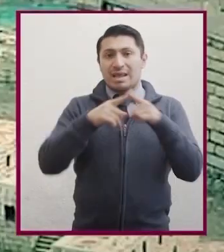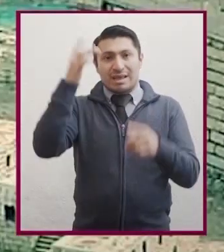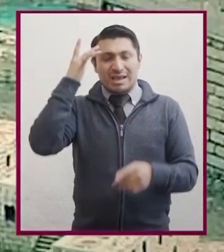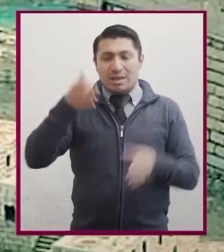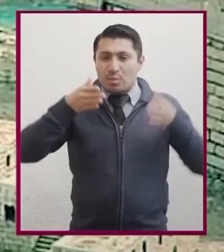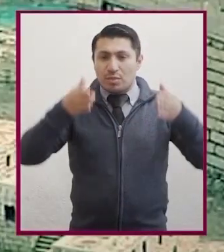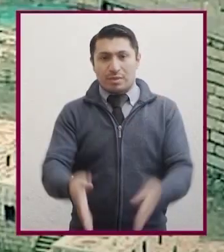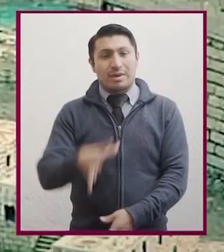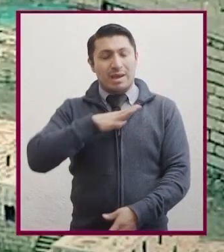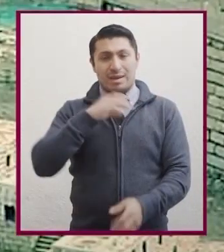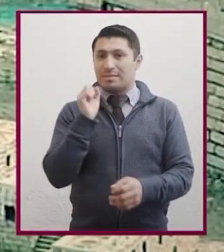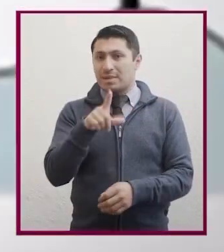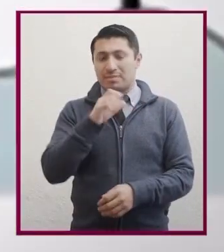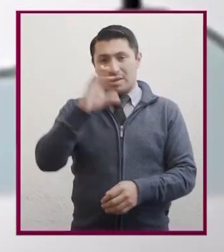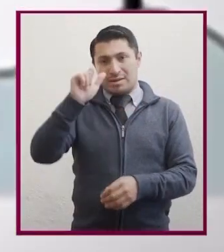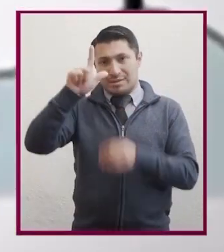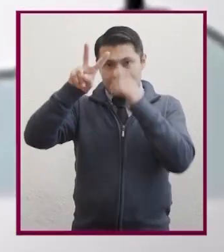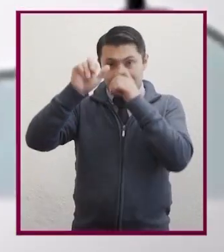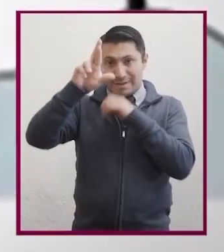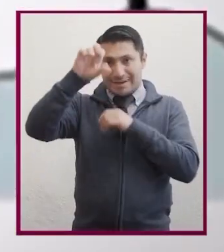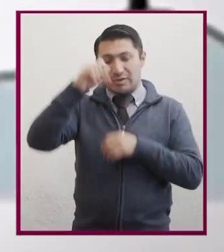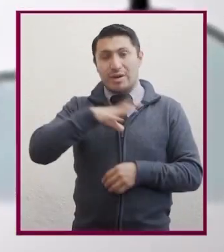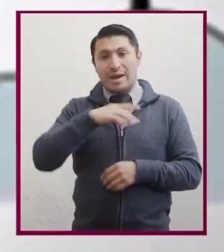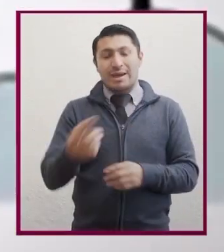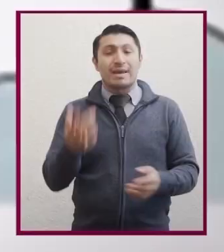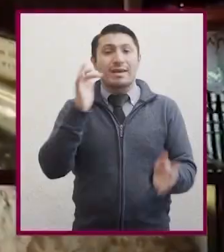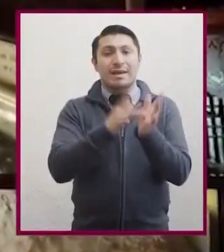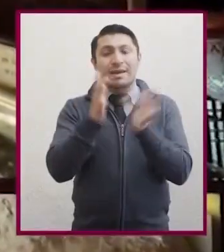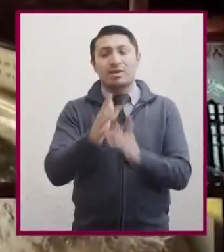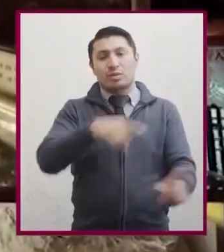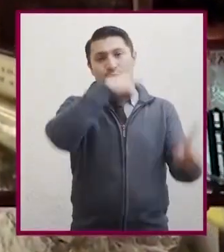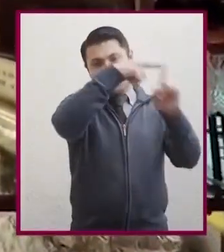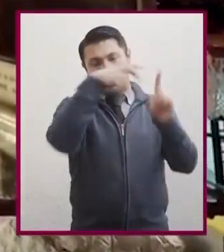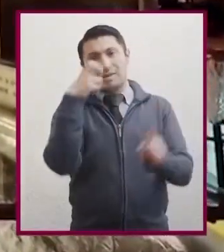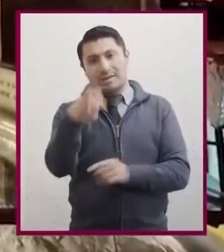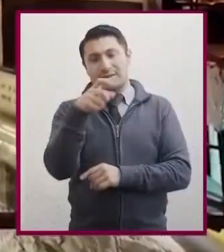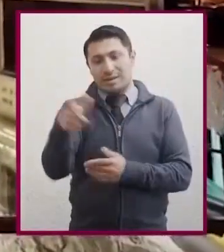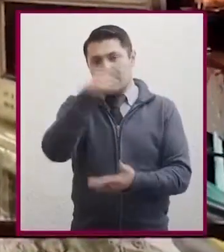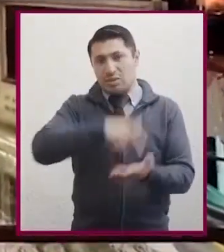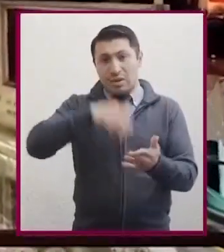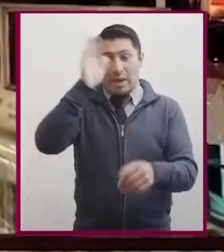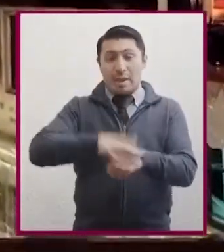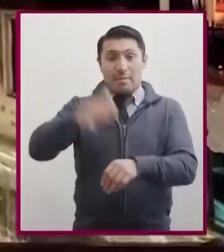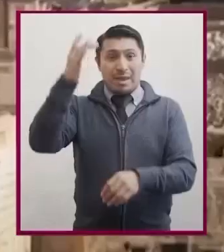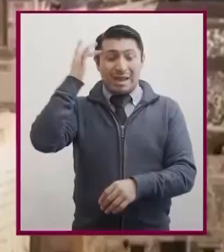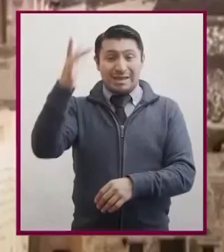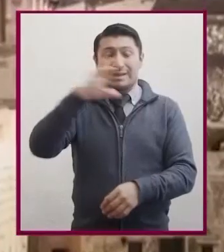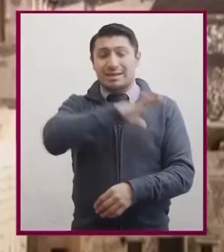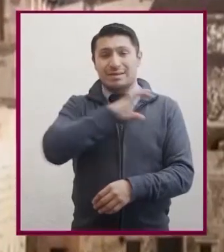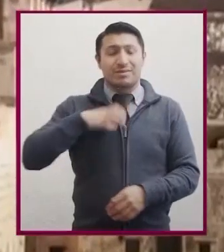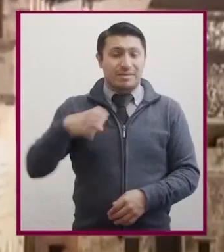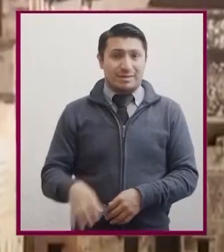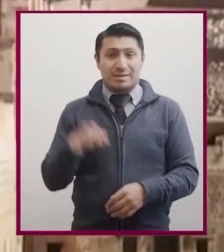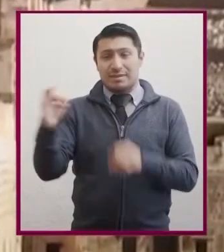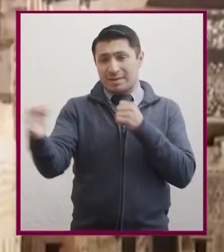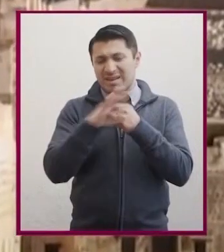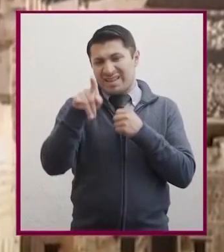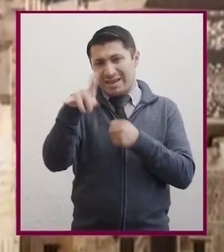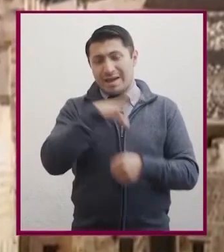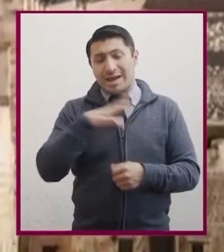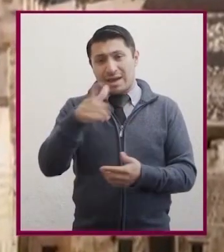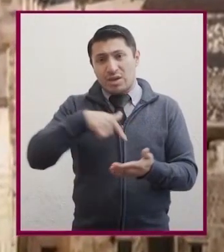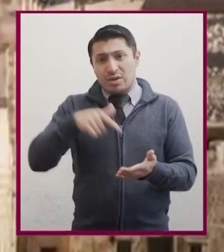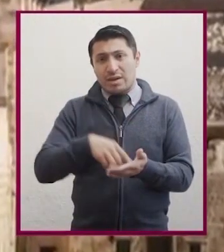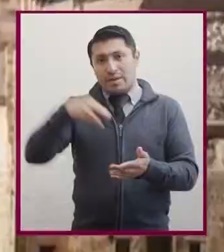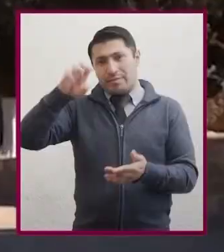se encuentra también el Calvario, donde fue crucificado Jesús. Es entonces el lugar más santo del cristianismo. Cerca de esa zona está la